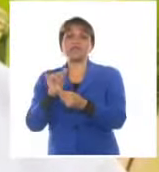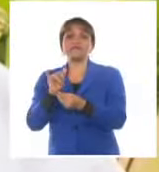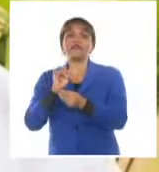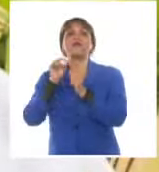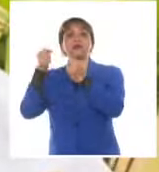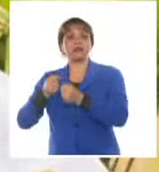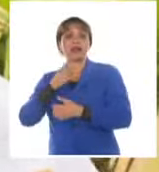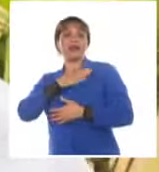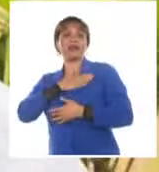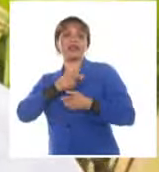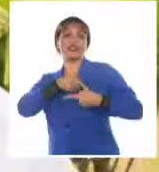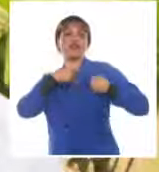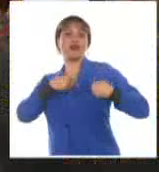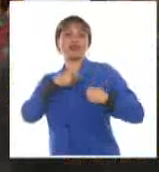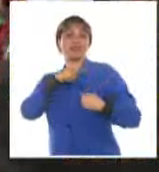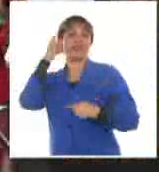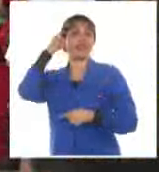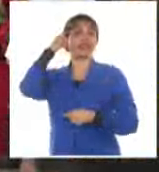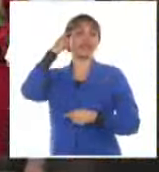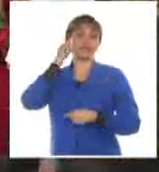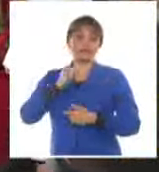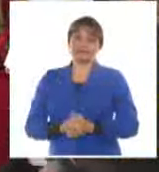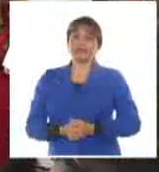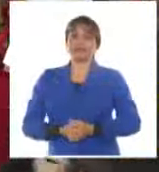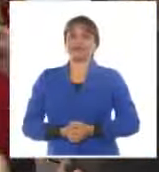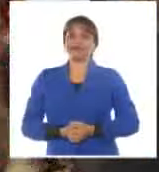acá adentro, aquí y aquí.